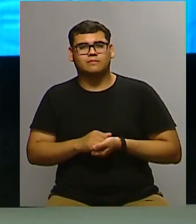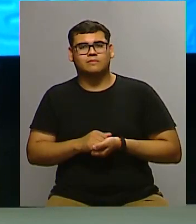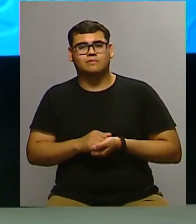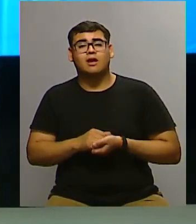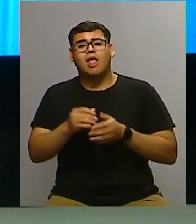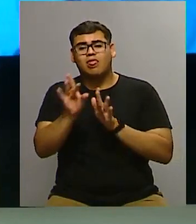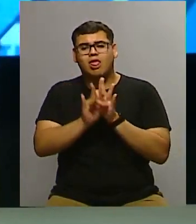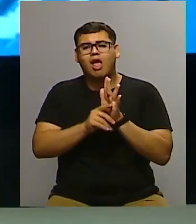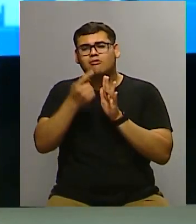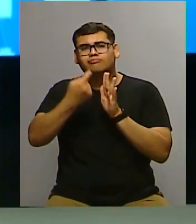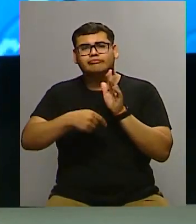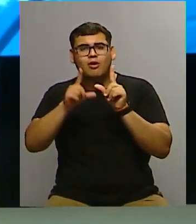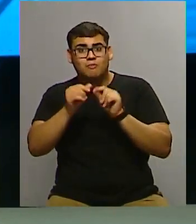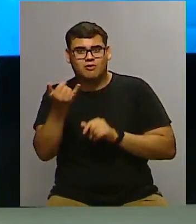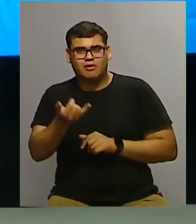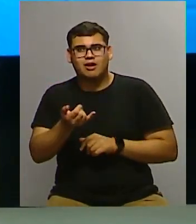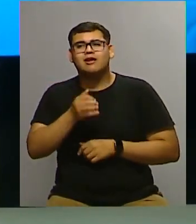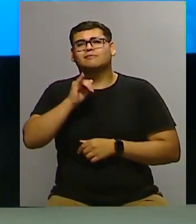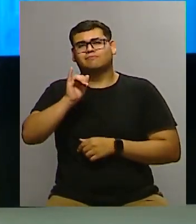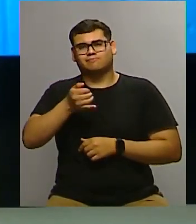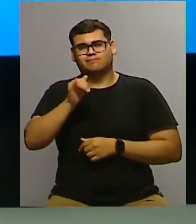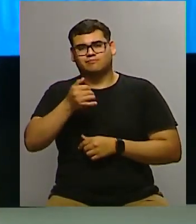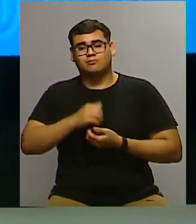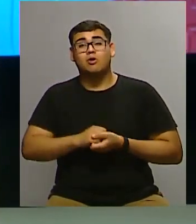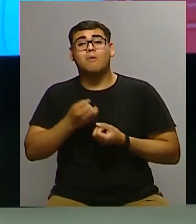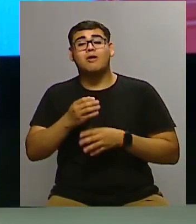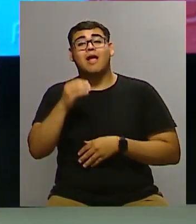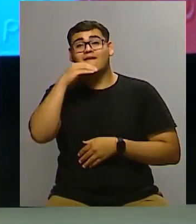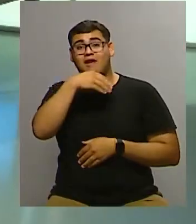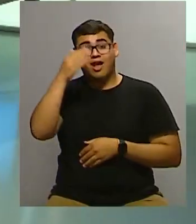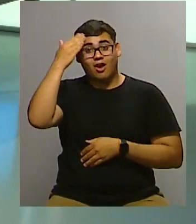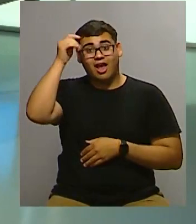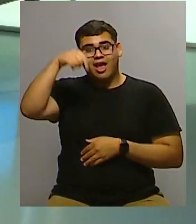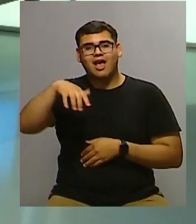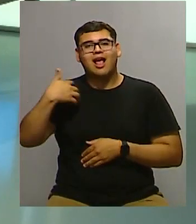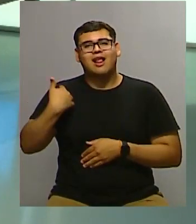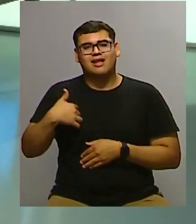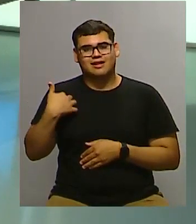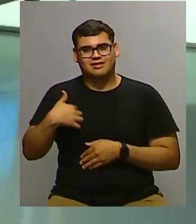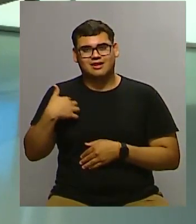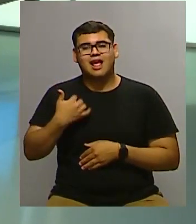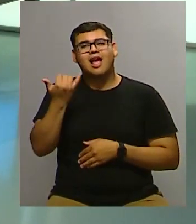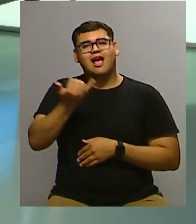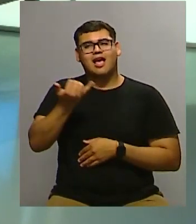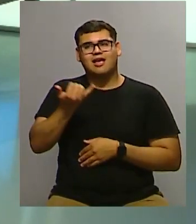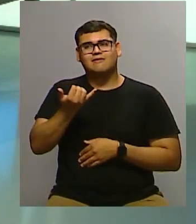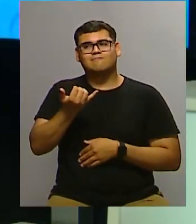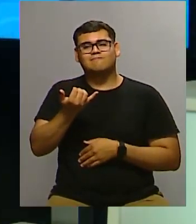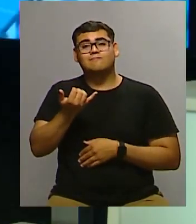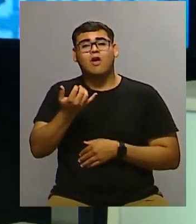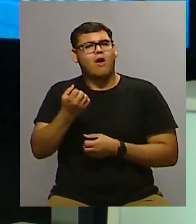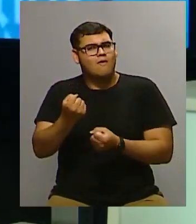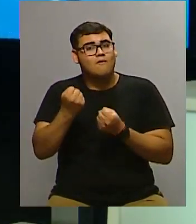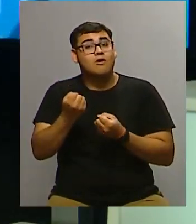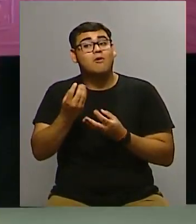claro. Primero, poner un poco en contexto la vitivinicultura argentina. Sí. La vitivinicultura argentina tiene una fortaleza que no todas las